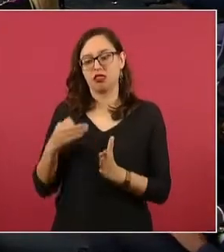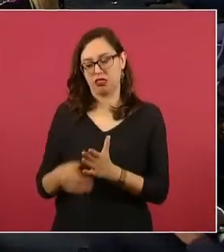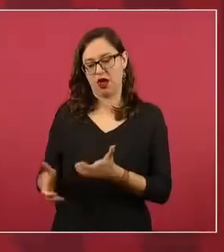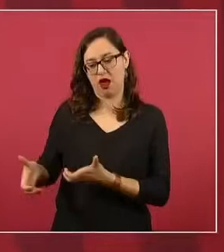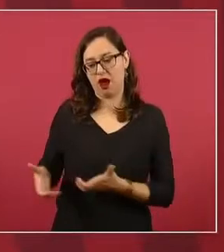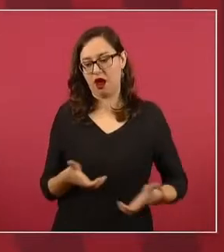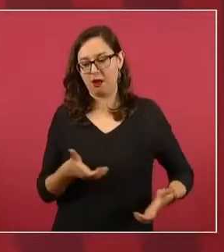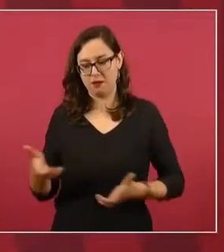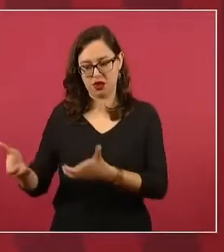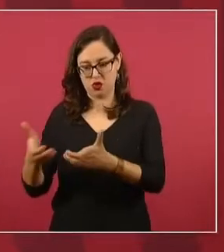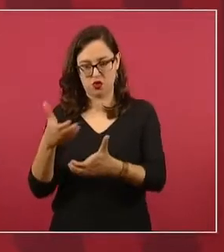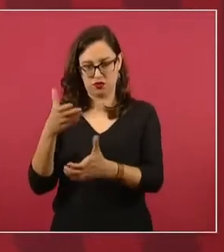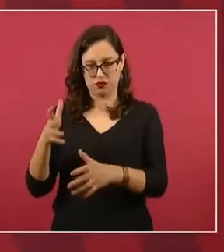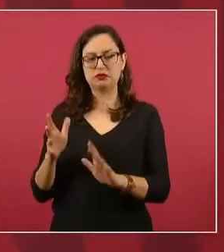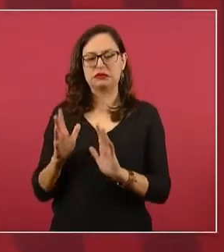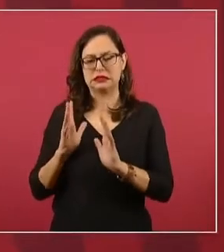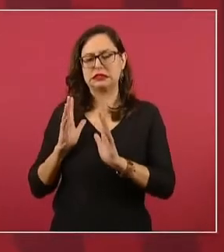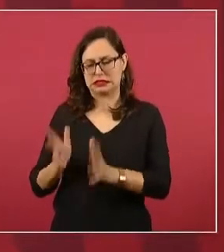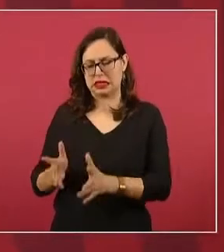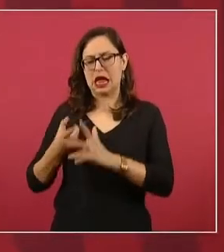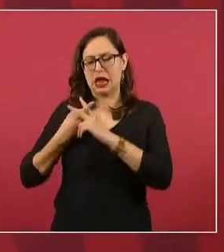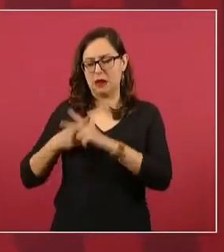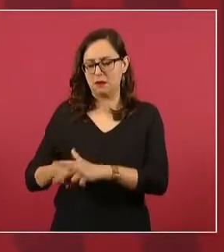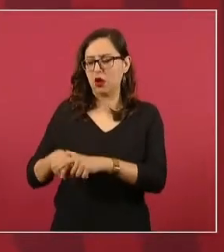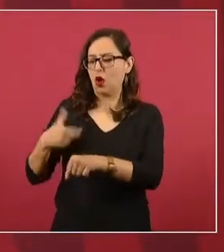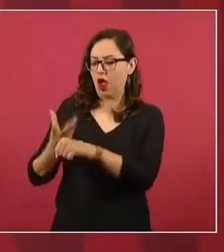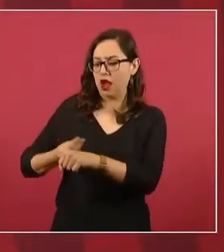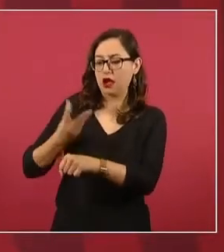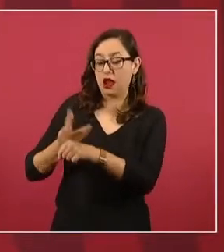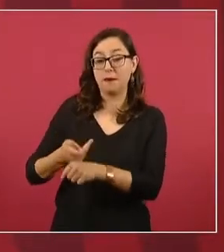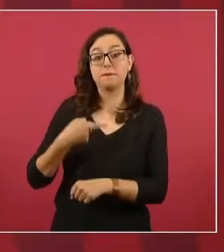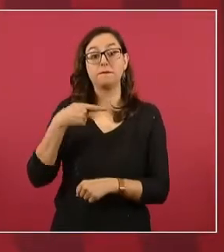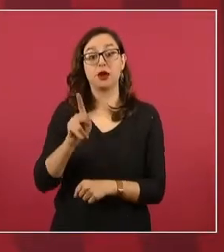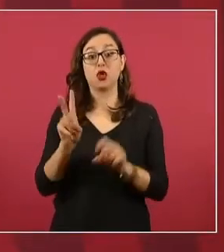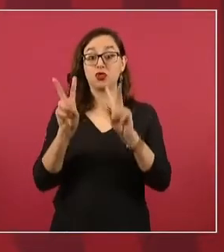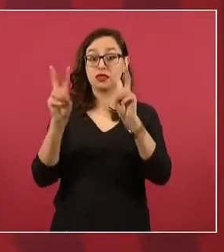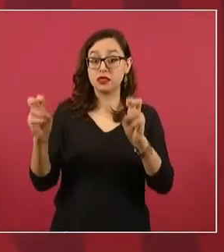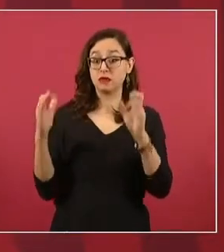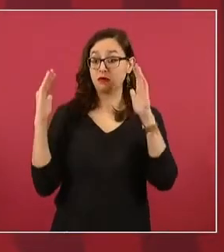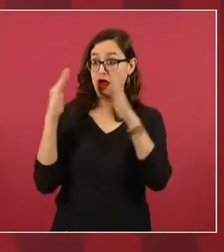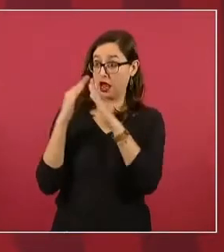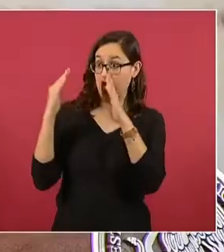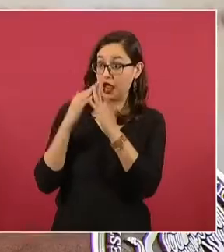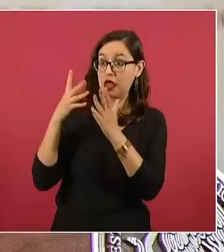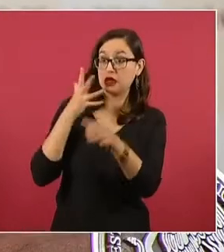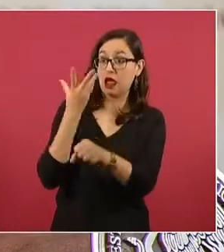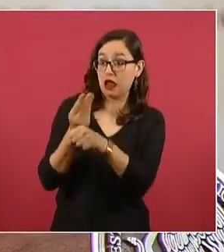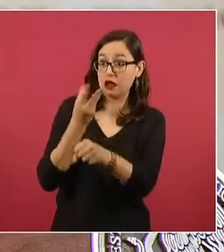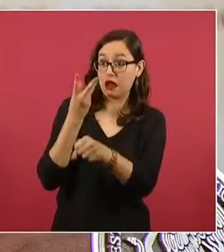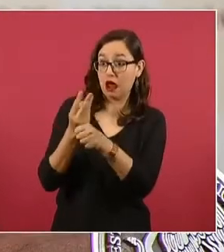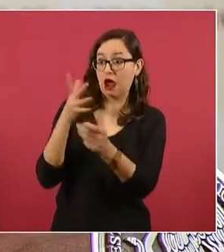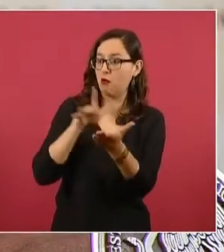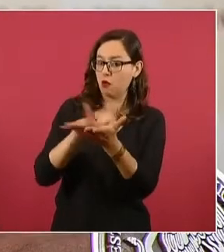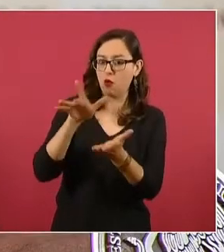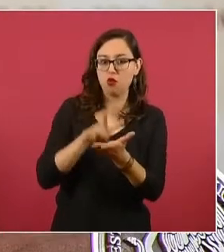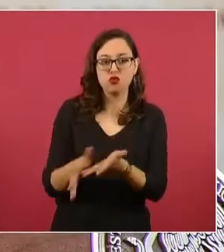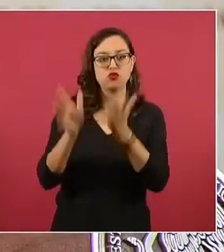rehabilitando, pero los apoyos en vivienda a todos los afectados se les